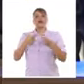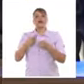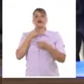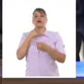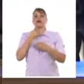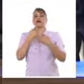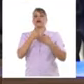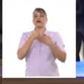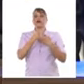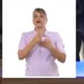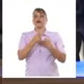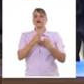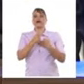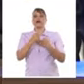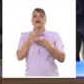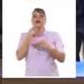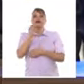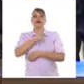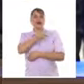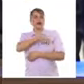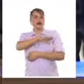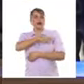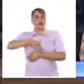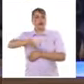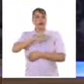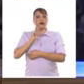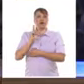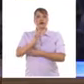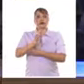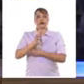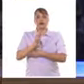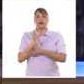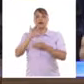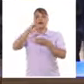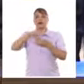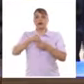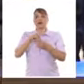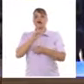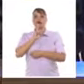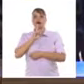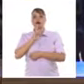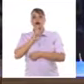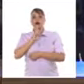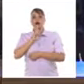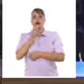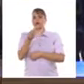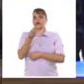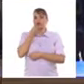de ayuda humanitaria de emergencia, incluyendo agua y alimentos.